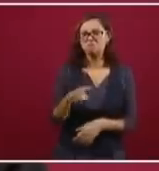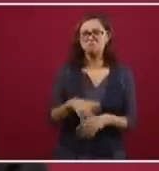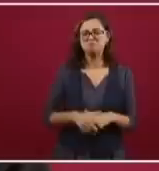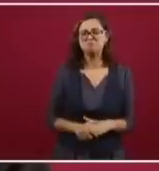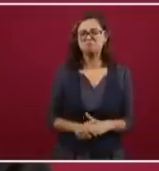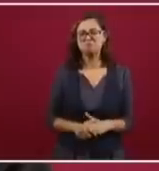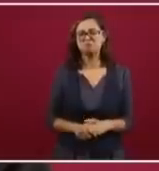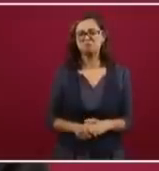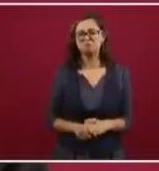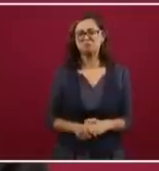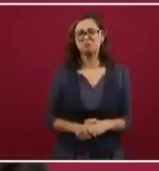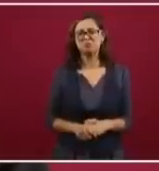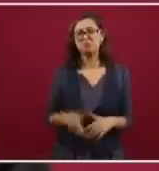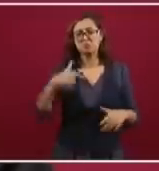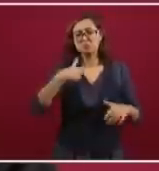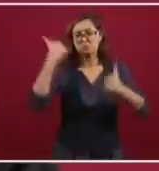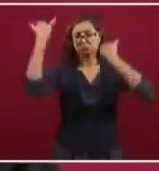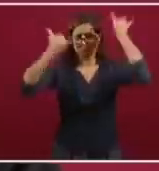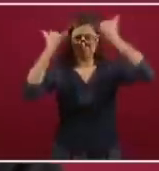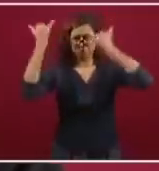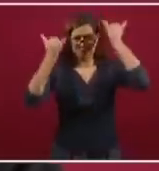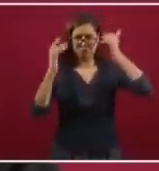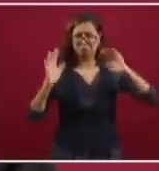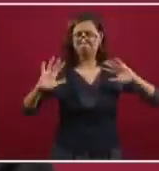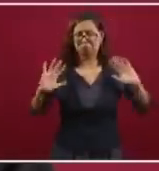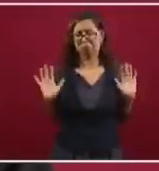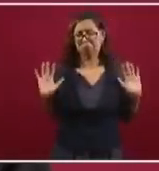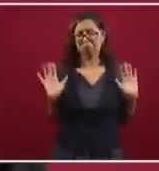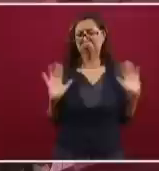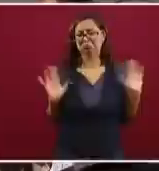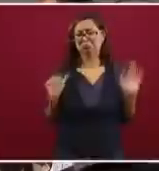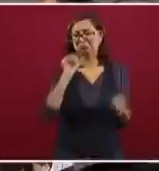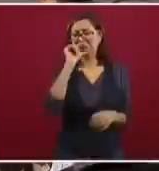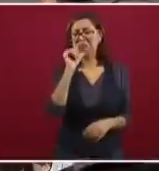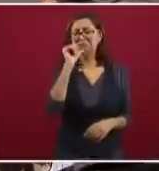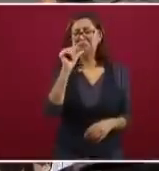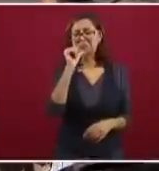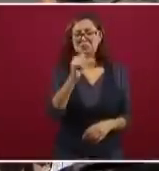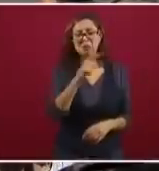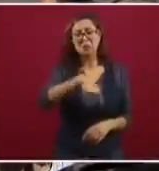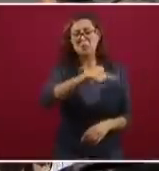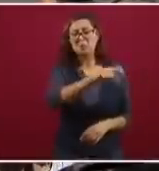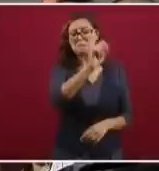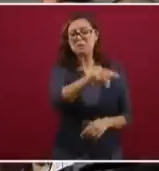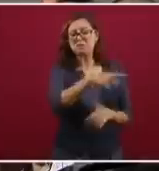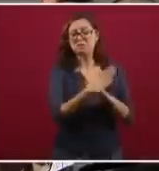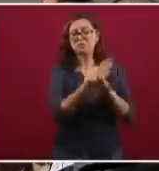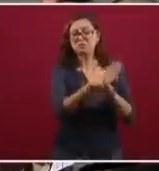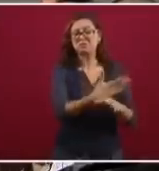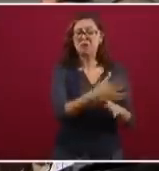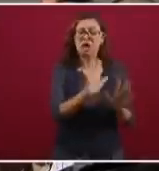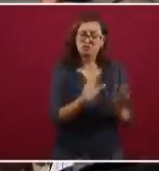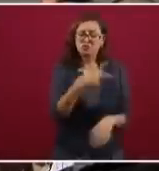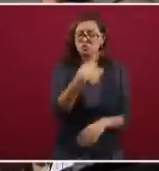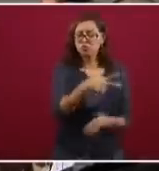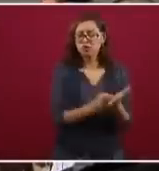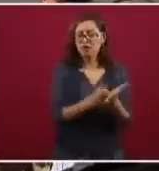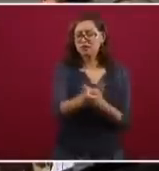estoy inventando nada, ellos mismos lo sostienen, están en su